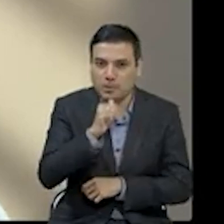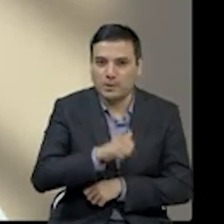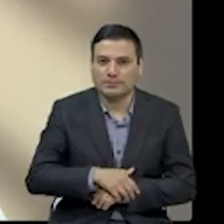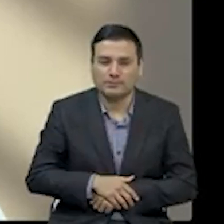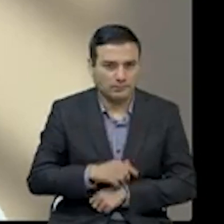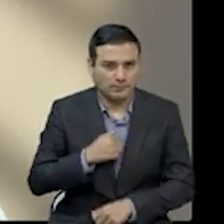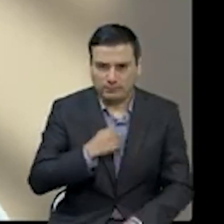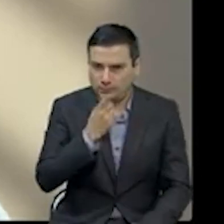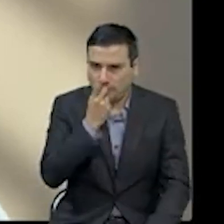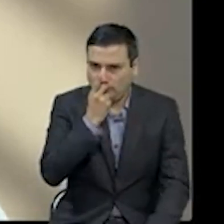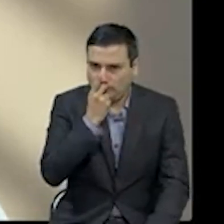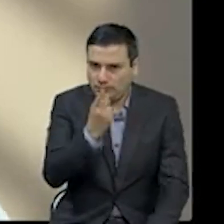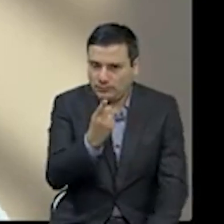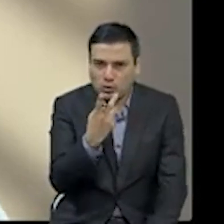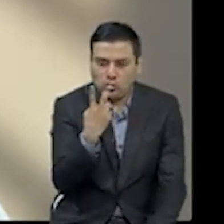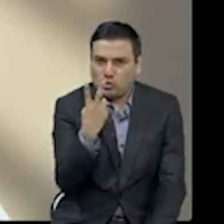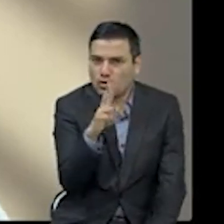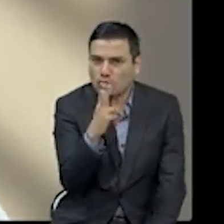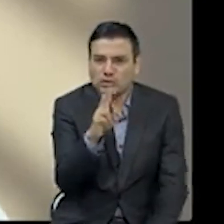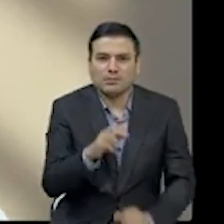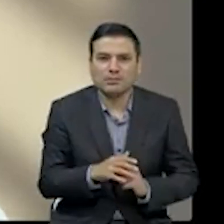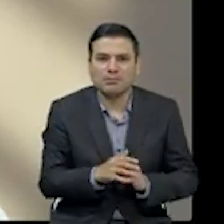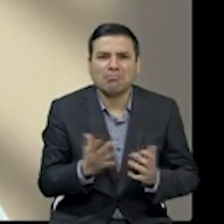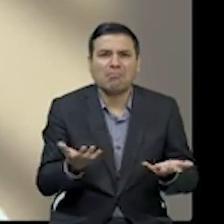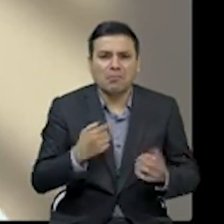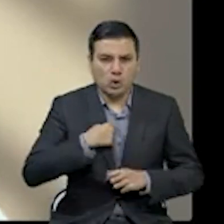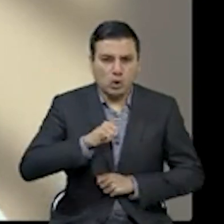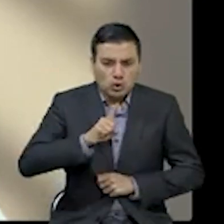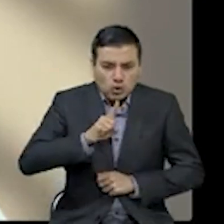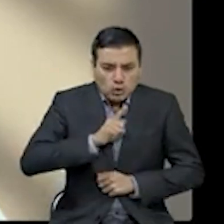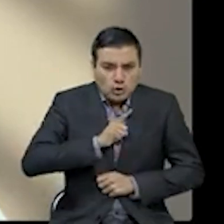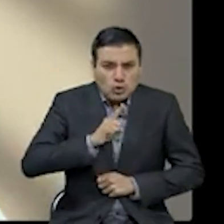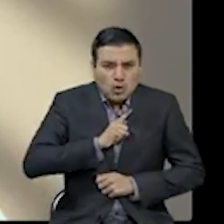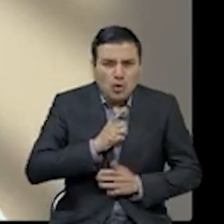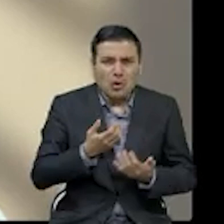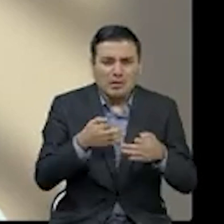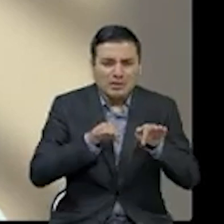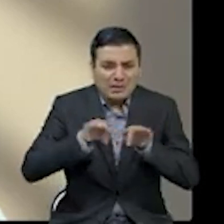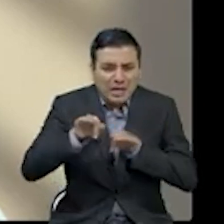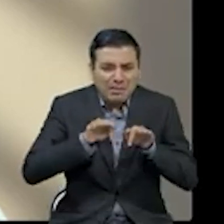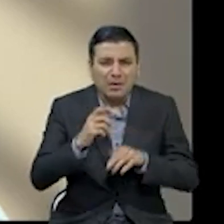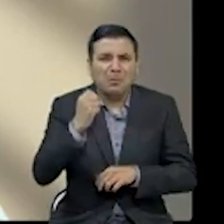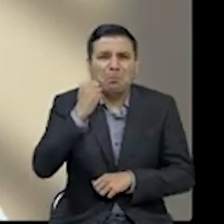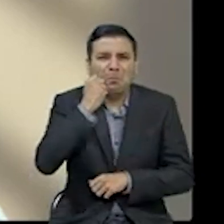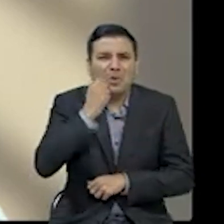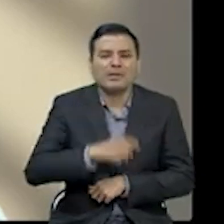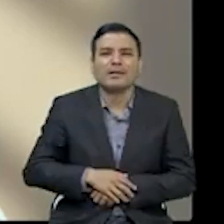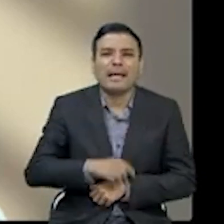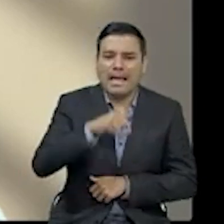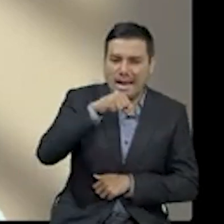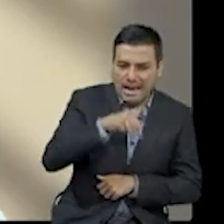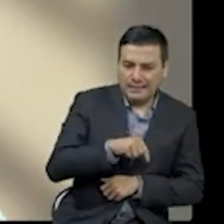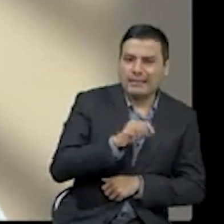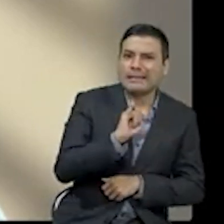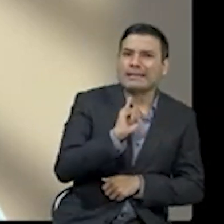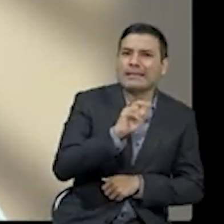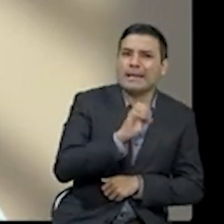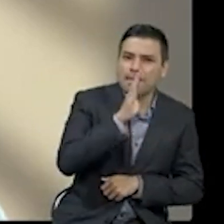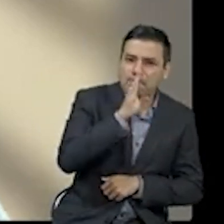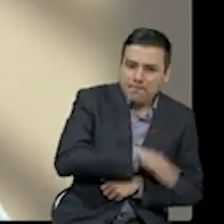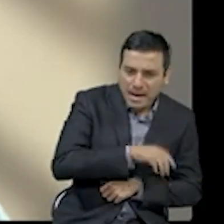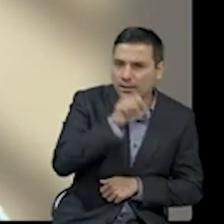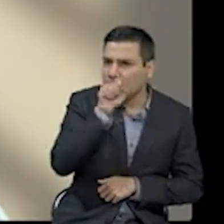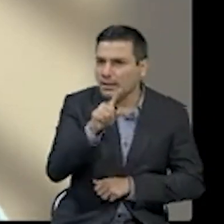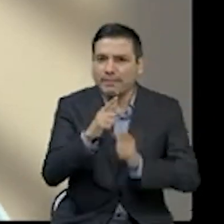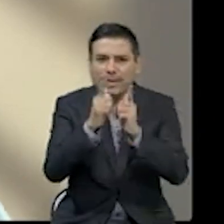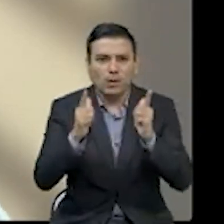bando y bando, me da igual quedarme solo. Hay cosas que se están haciendo mal de un lado y cosas que se están haciendo mal del otro,